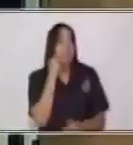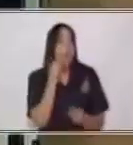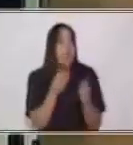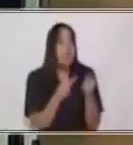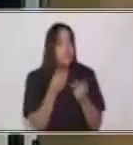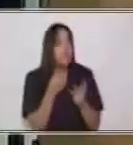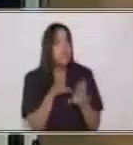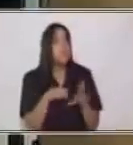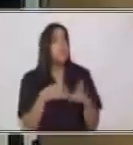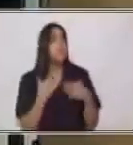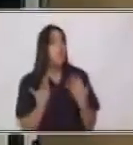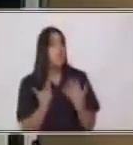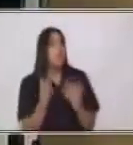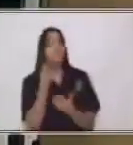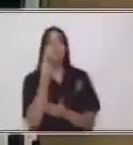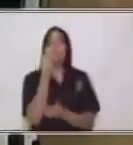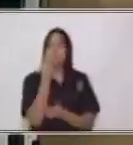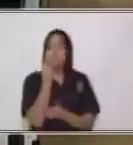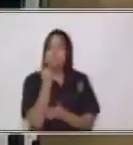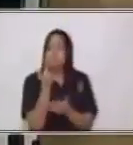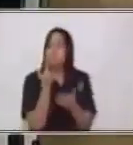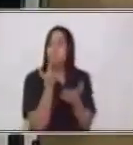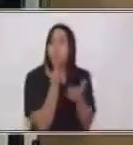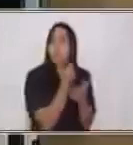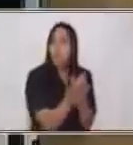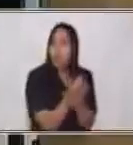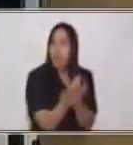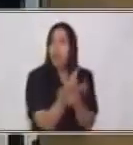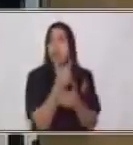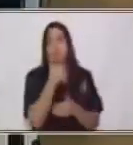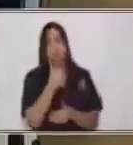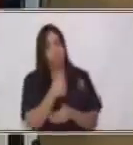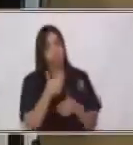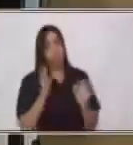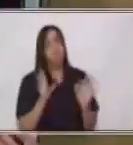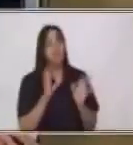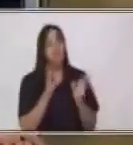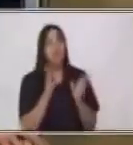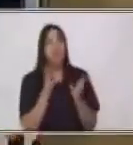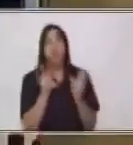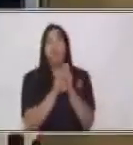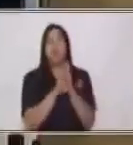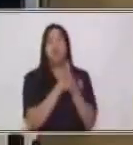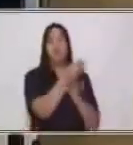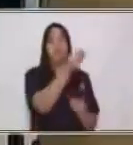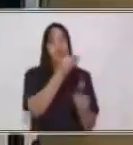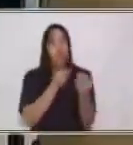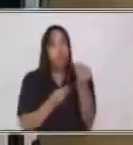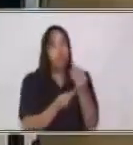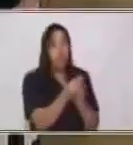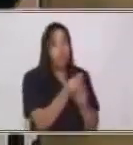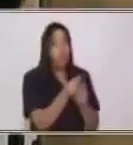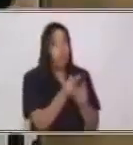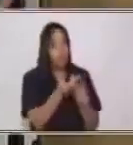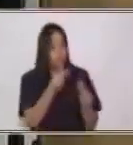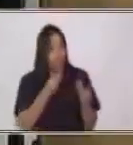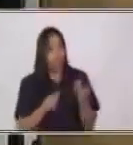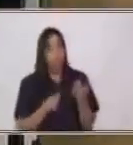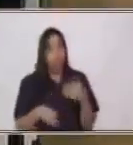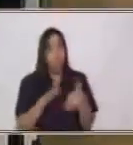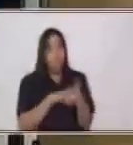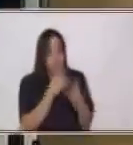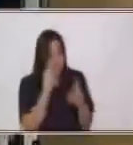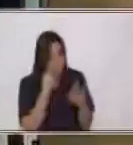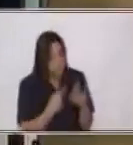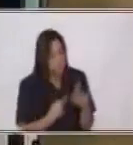en cómo vas a pagar, seas legal en el pago, si te dan un vuelto de más devolverlo. El dinero tiene mucho que ver también